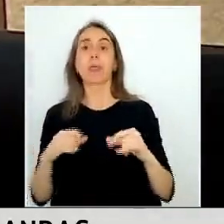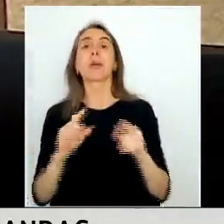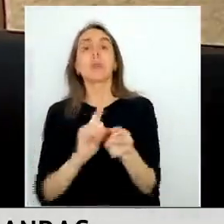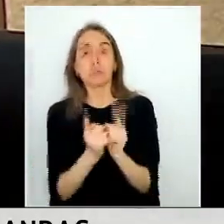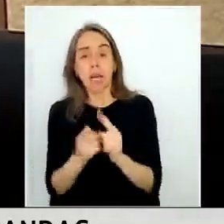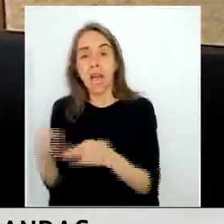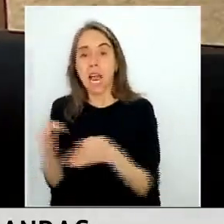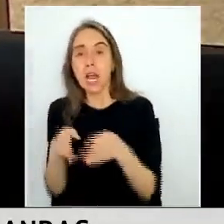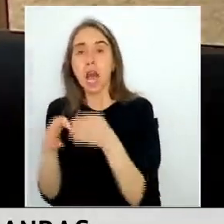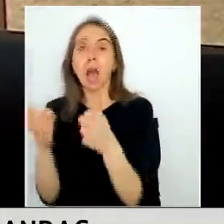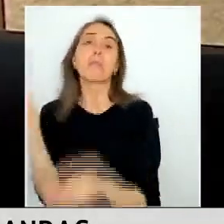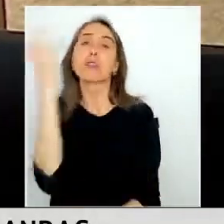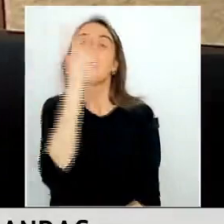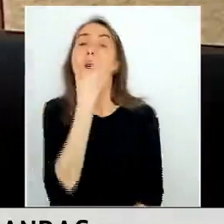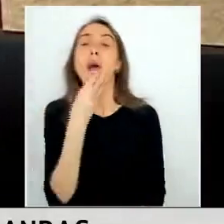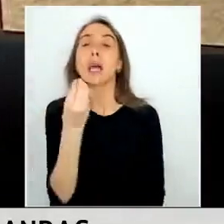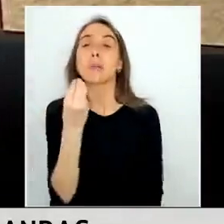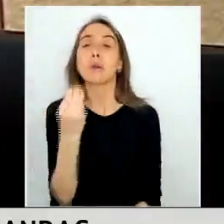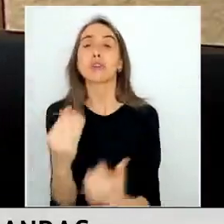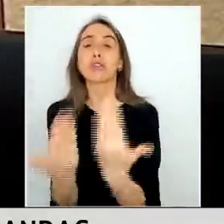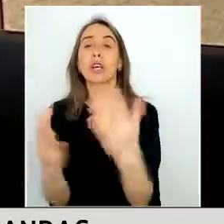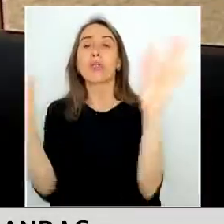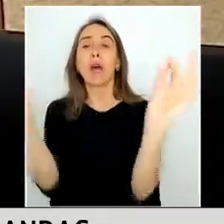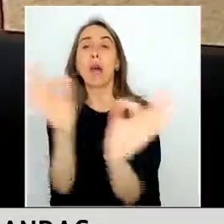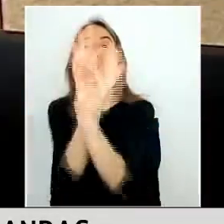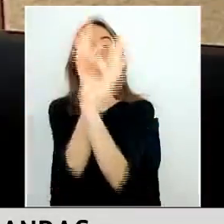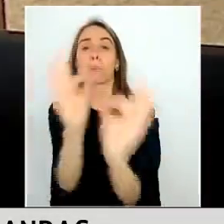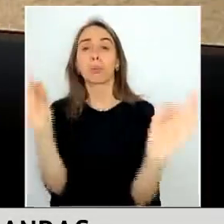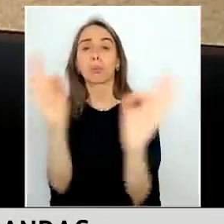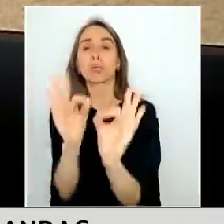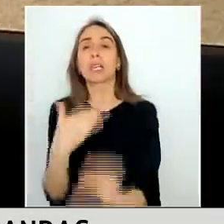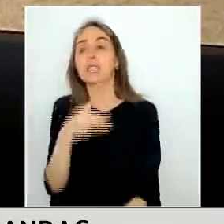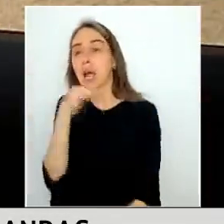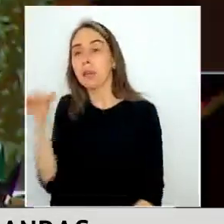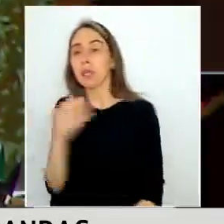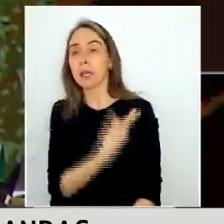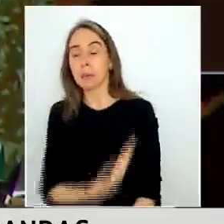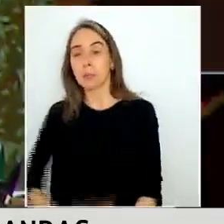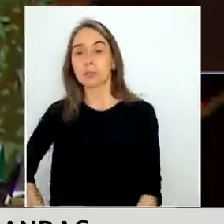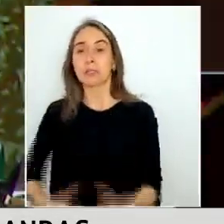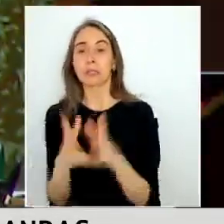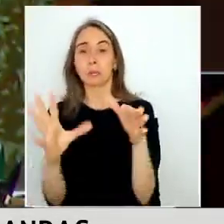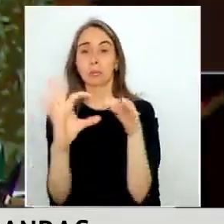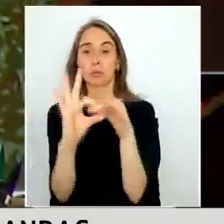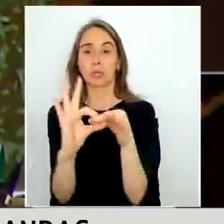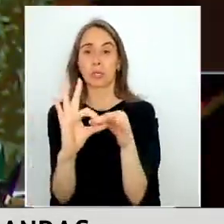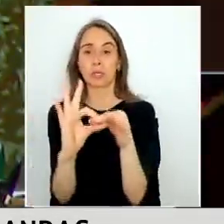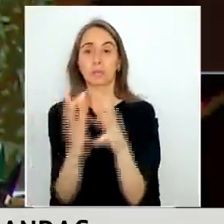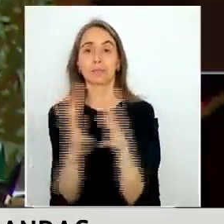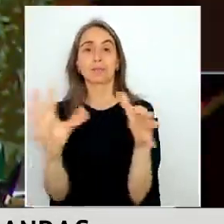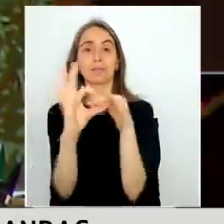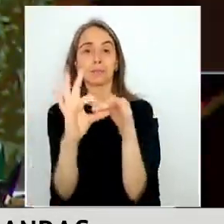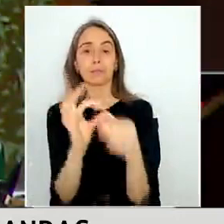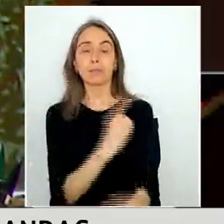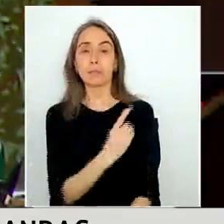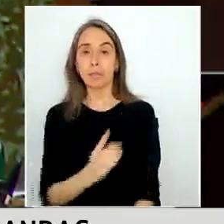que les brinda la música he dicho presidenta Muchas gracias muchas gracias